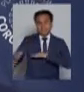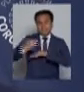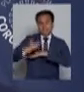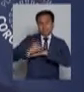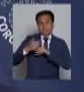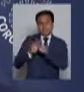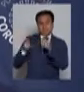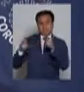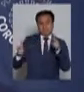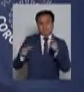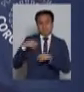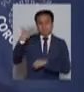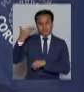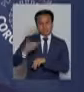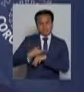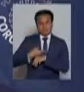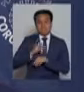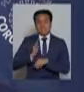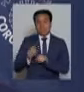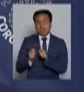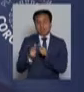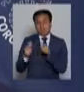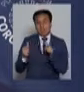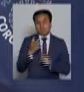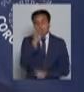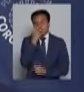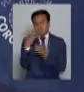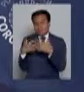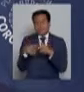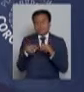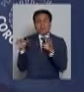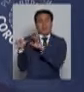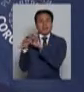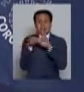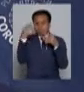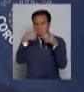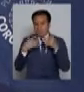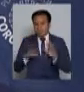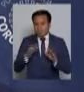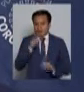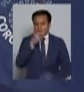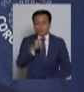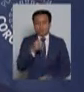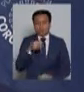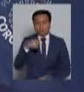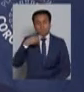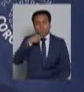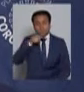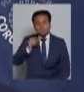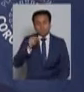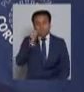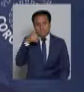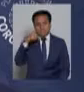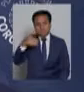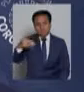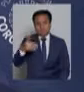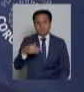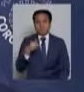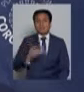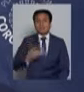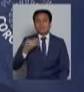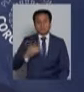tipo de equipamiento va a seguir aumentando por las razones que ya hemos explicado en los próximos días. Y